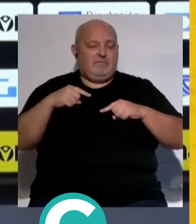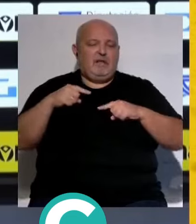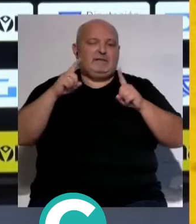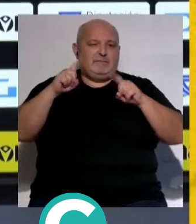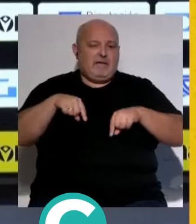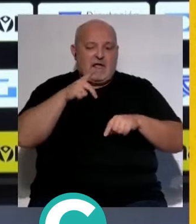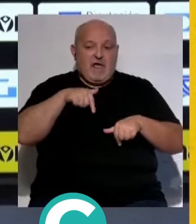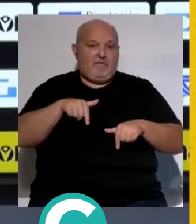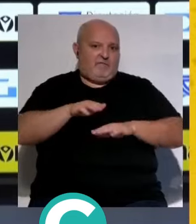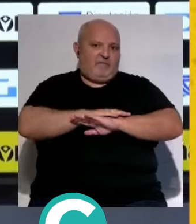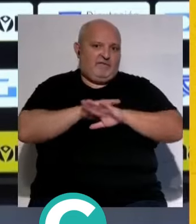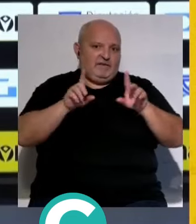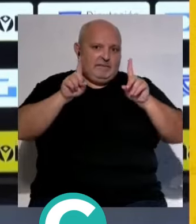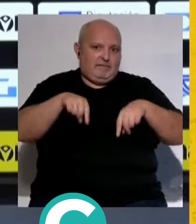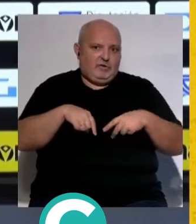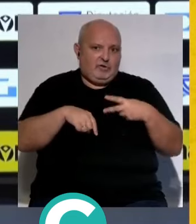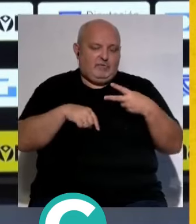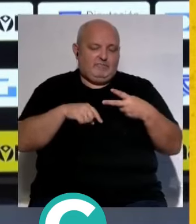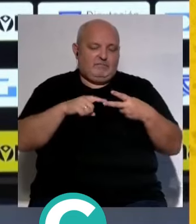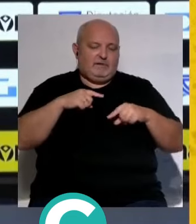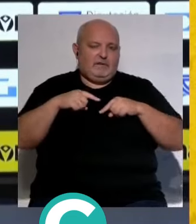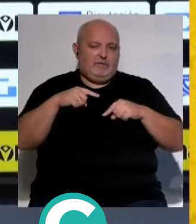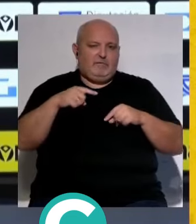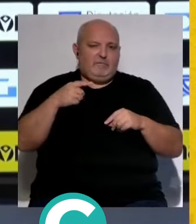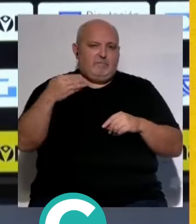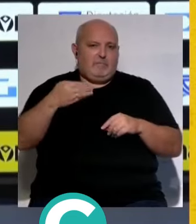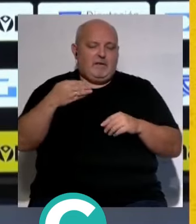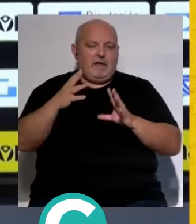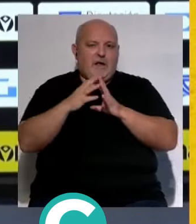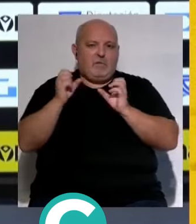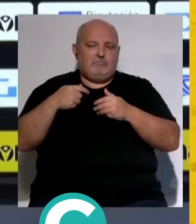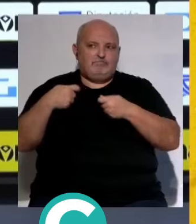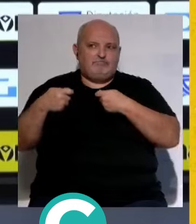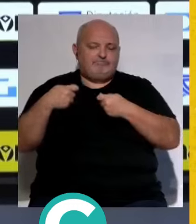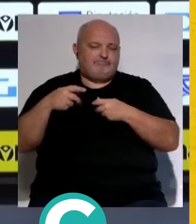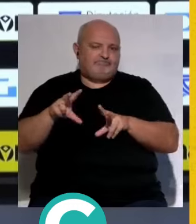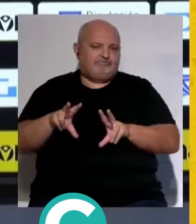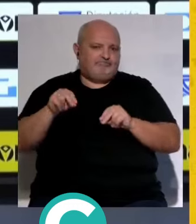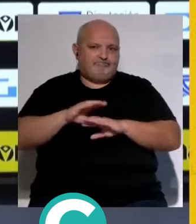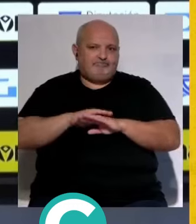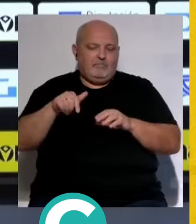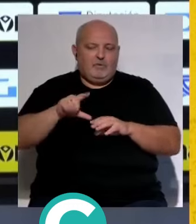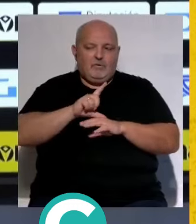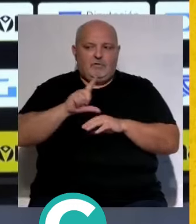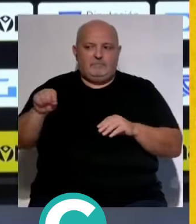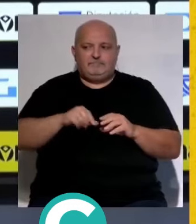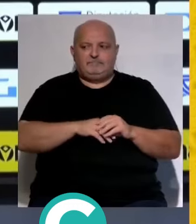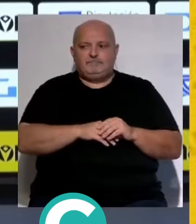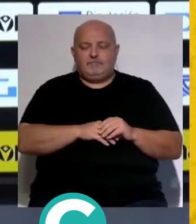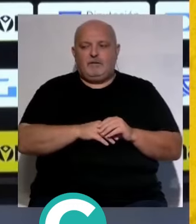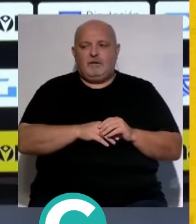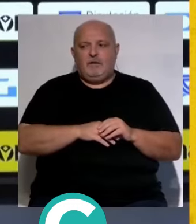en este caso es la responsabilidad de ser entrenador del Mirandilla. Llegaron a ese acuerdo y se marchan el día de hoy.